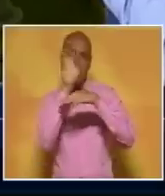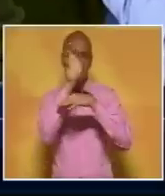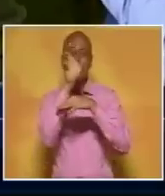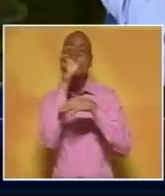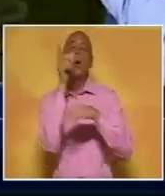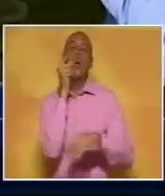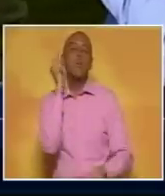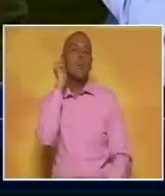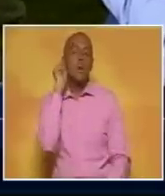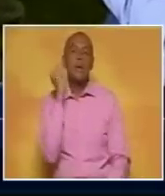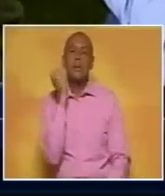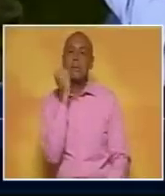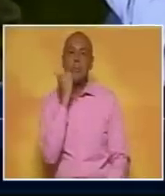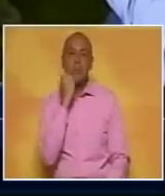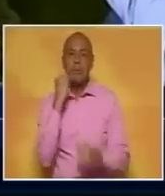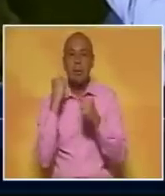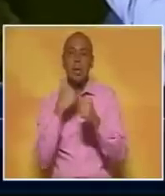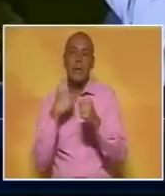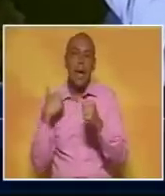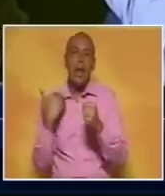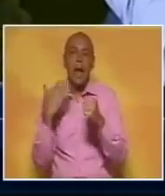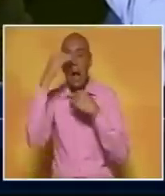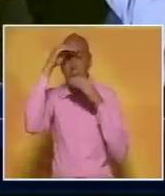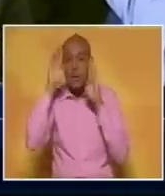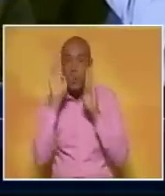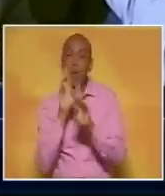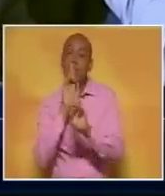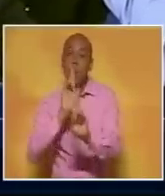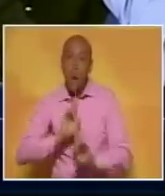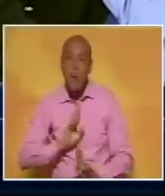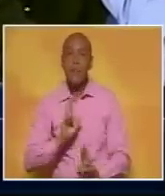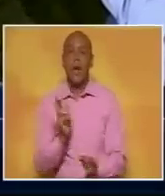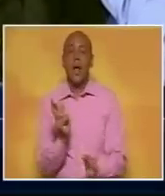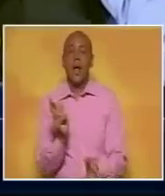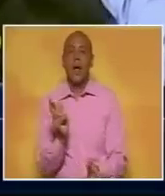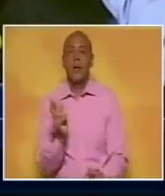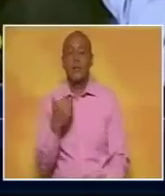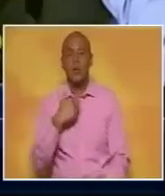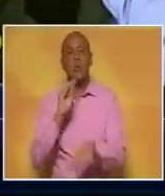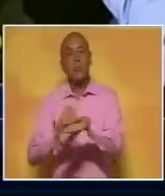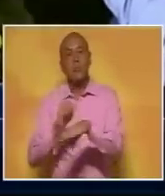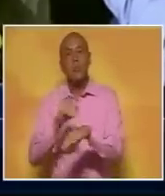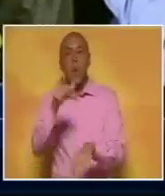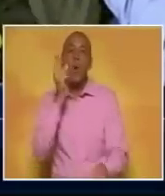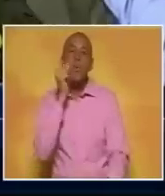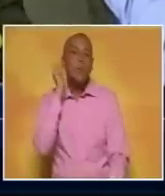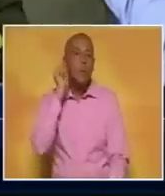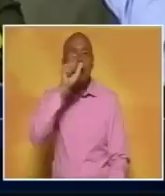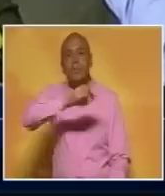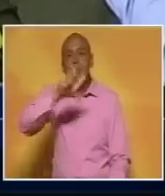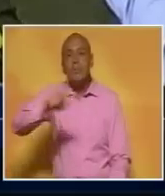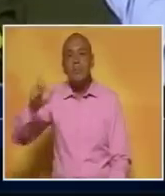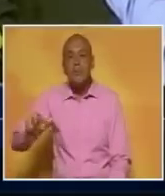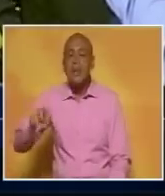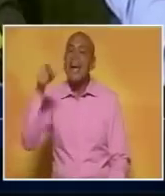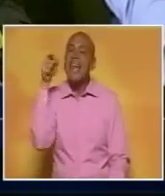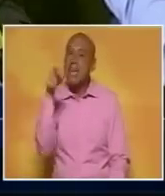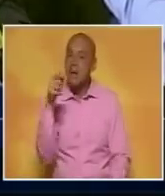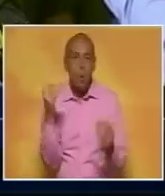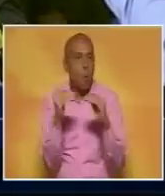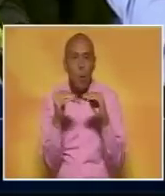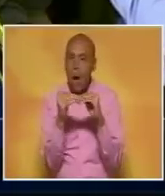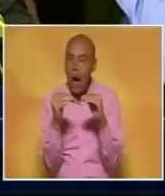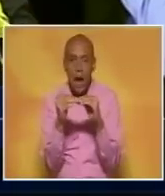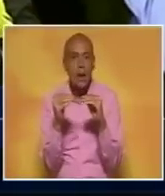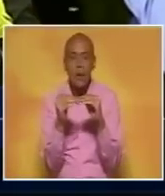siempre piden comprensión y atención para ellos. Eso es lo que nosotros pedimos para los venezolanos. Lo que ocurre con los venezolanos es